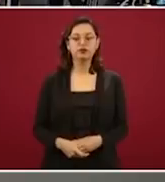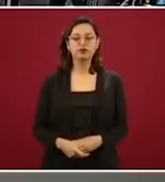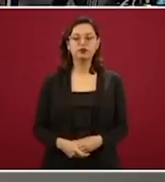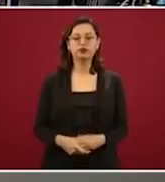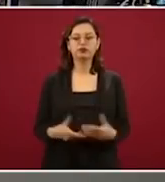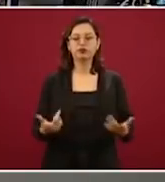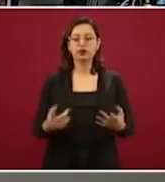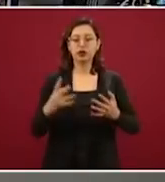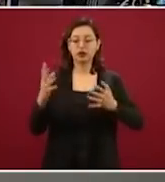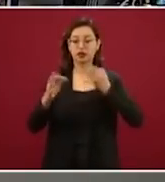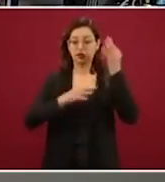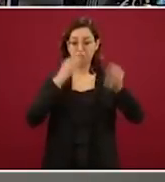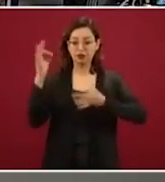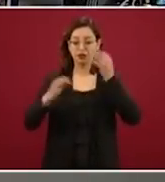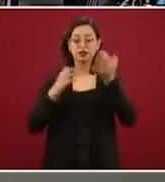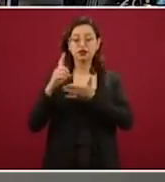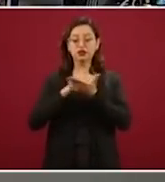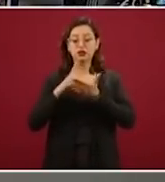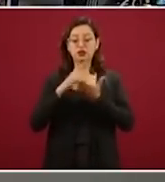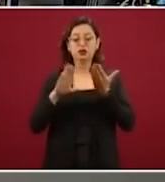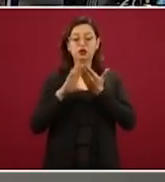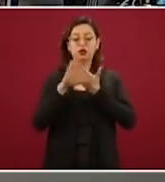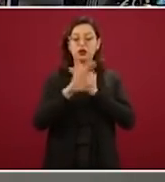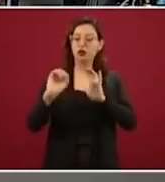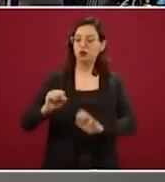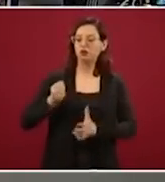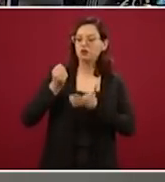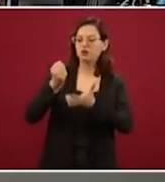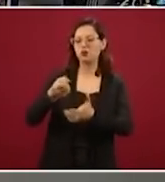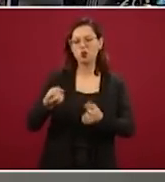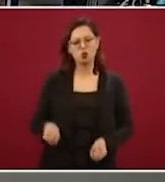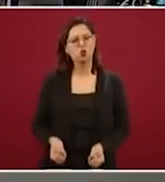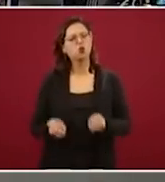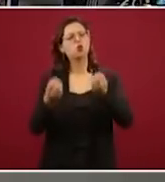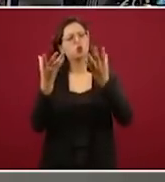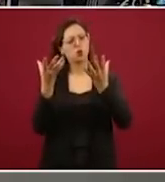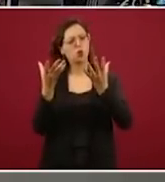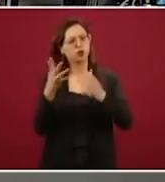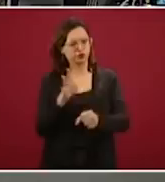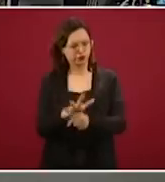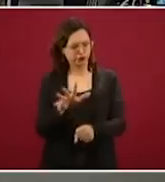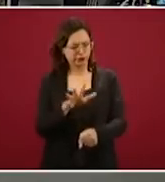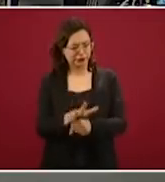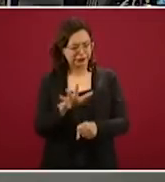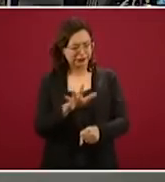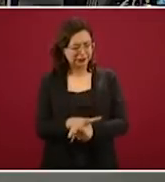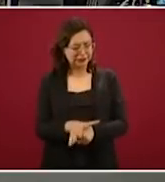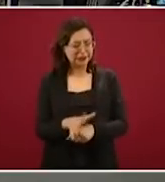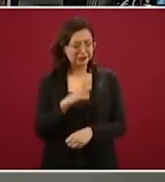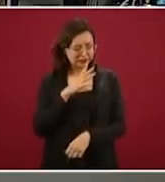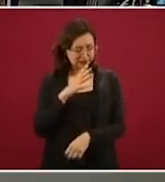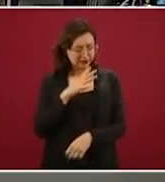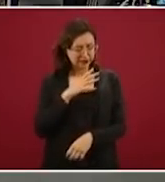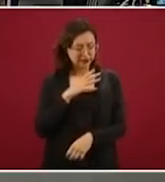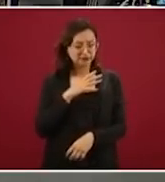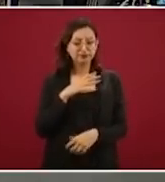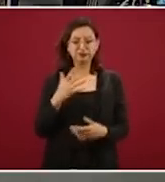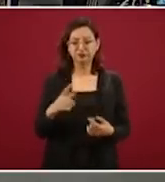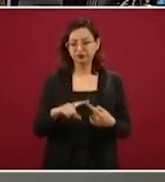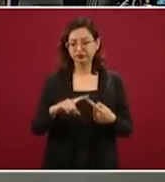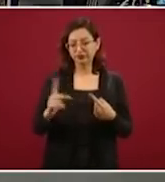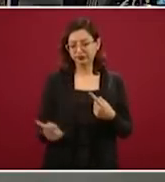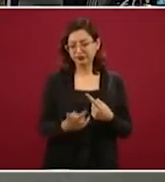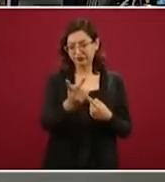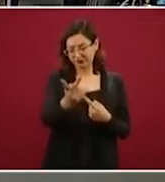esta campaña, si este alcance presupuestal sí tiene una cobertura suficiente. Esa es mi